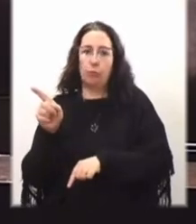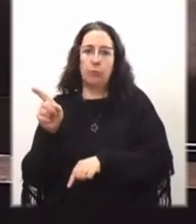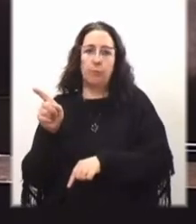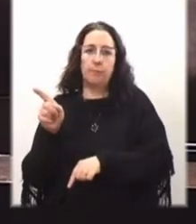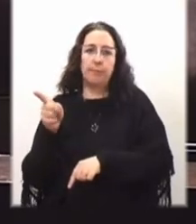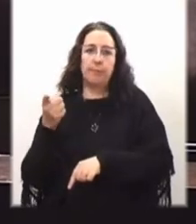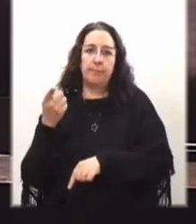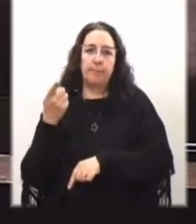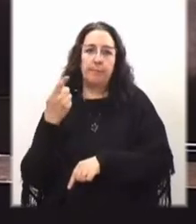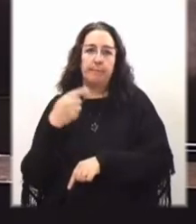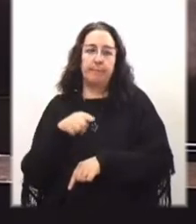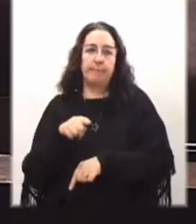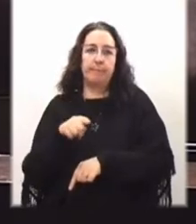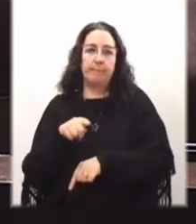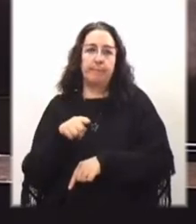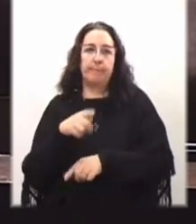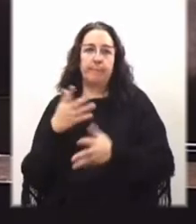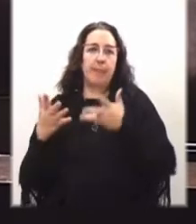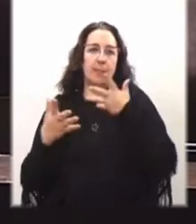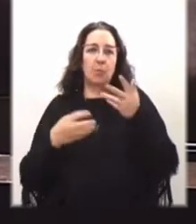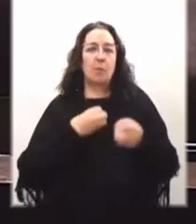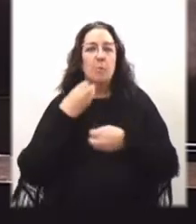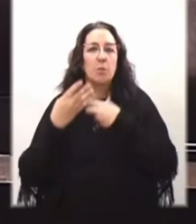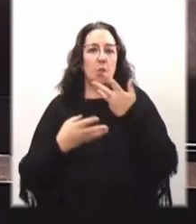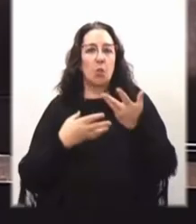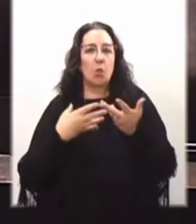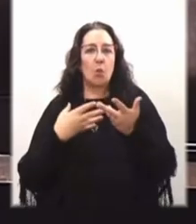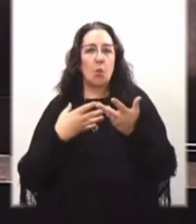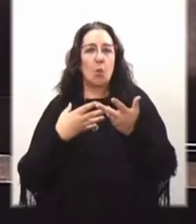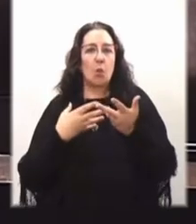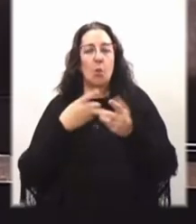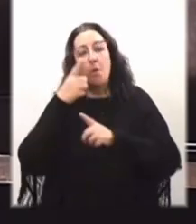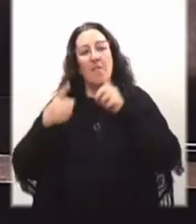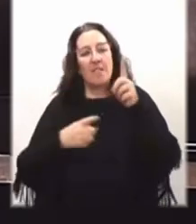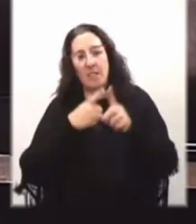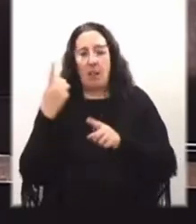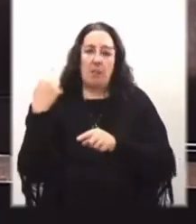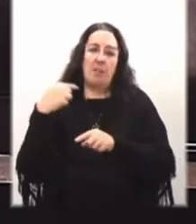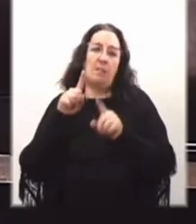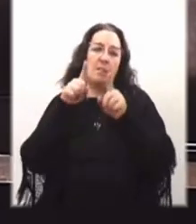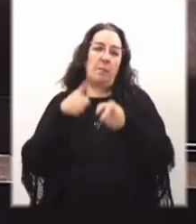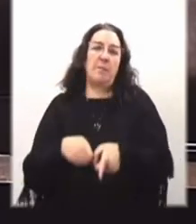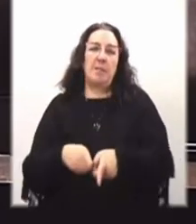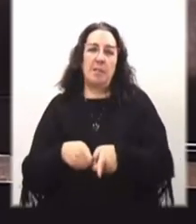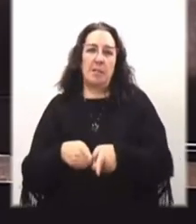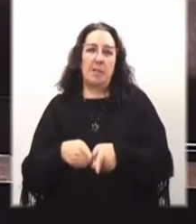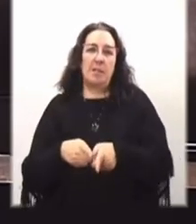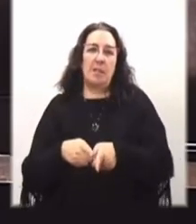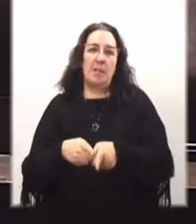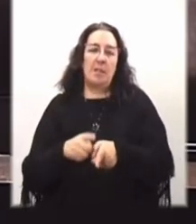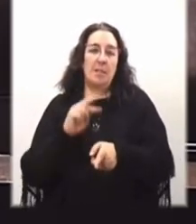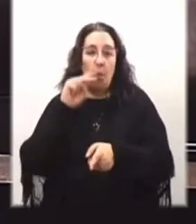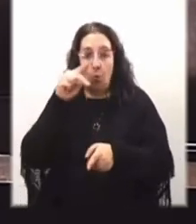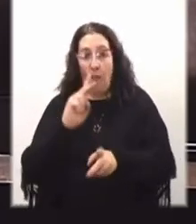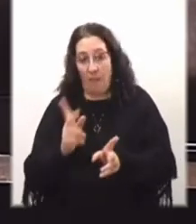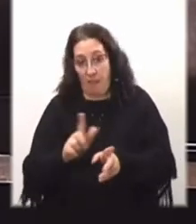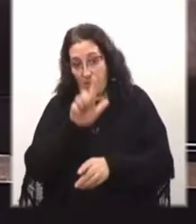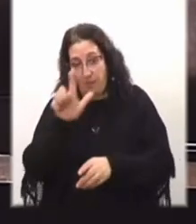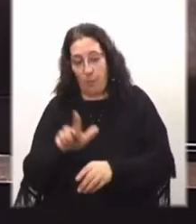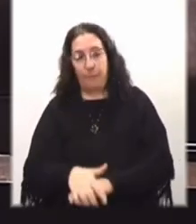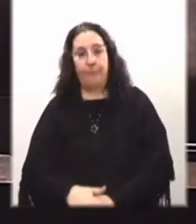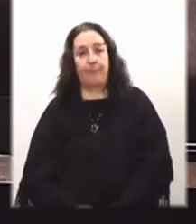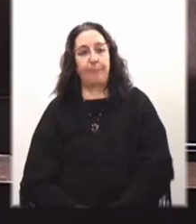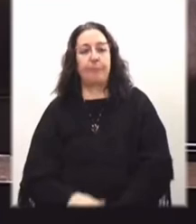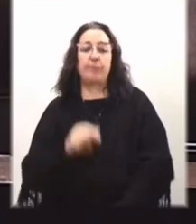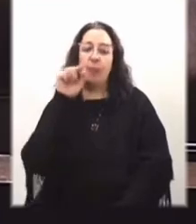términos, en su expresión universitaria y también en su expresión secundaria. Y en ese